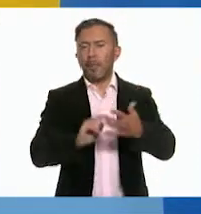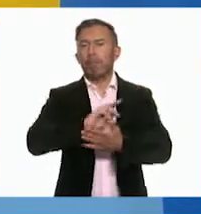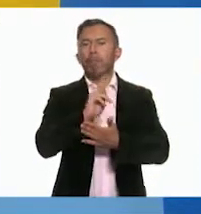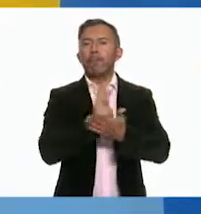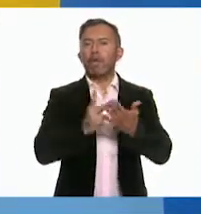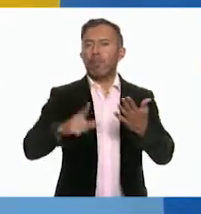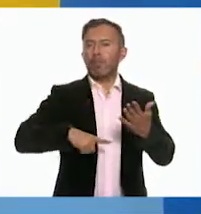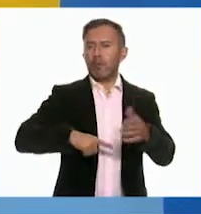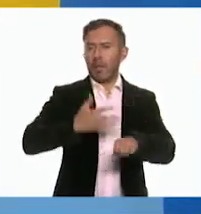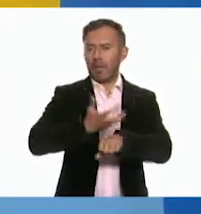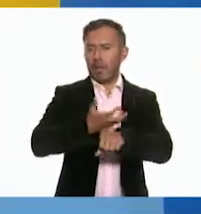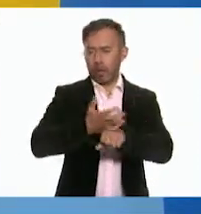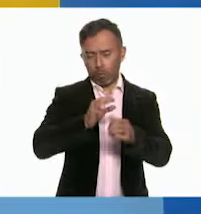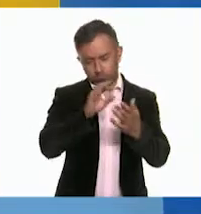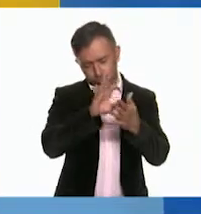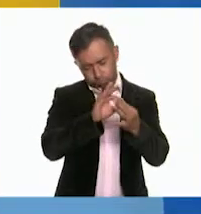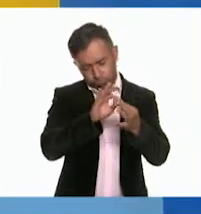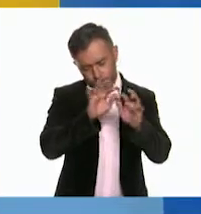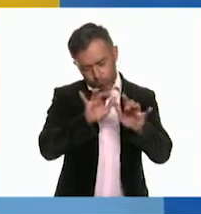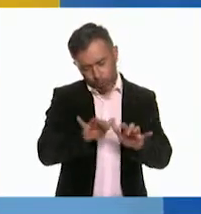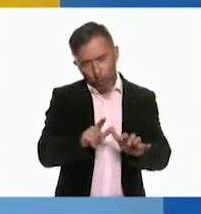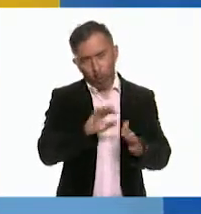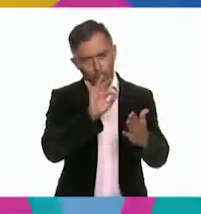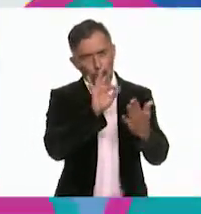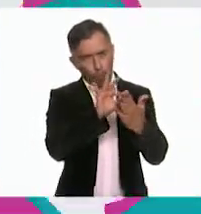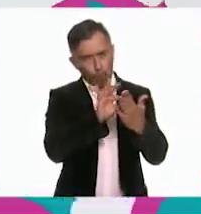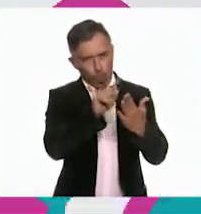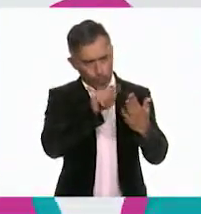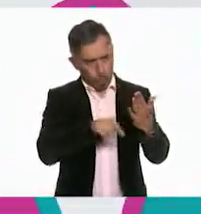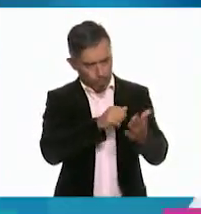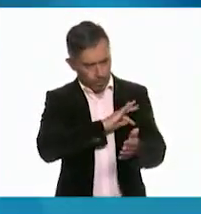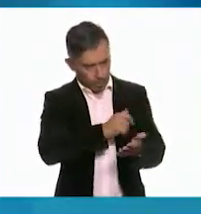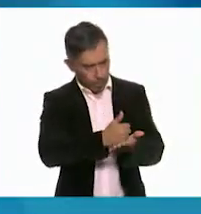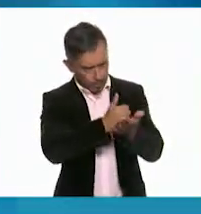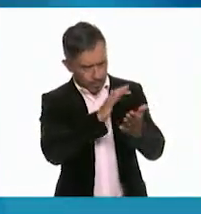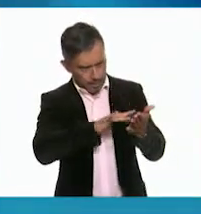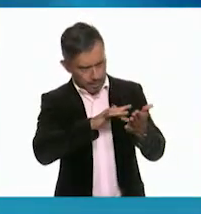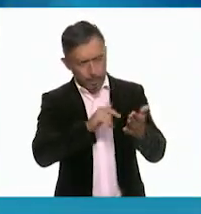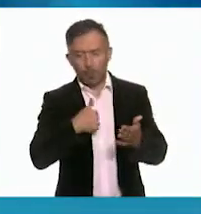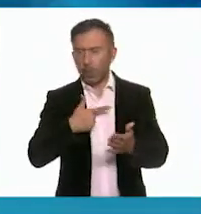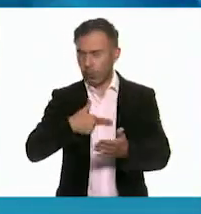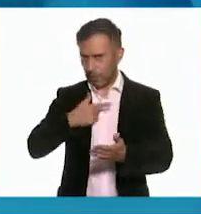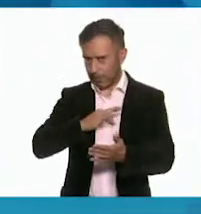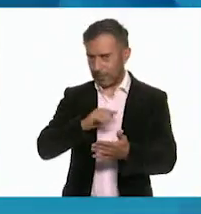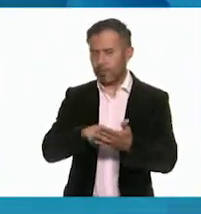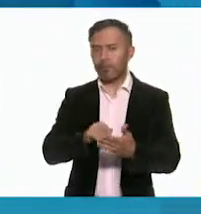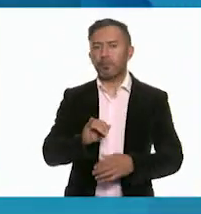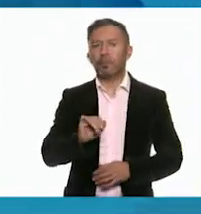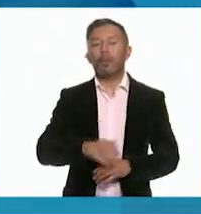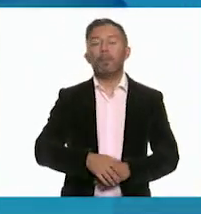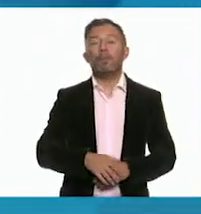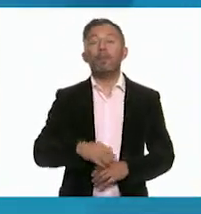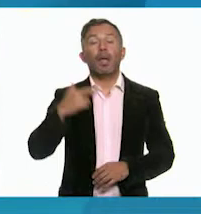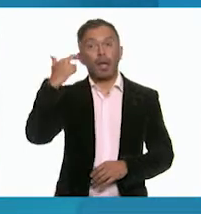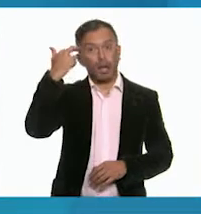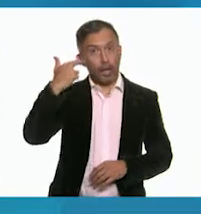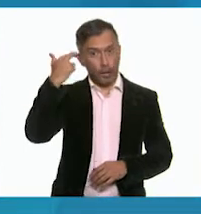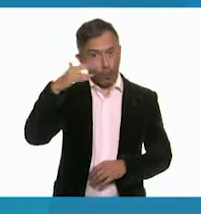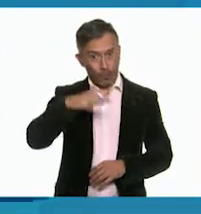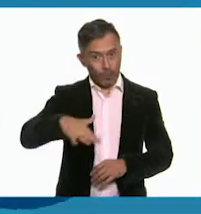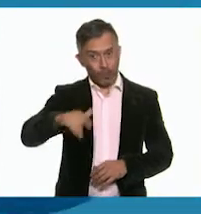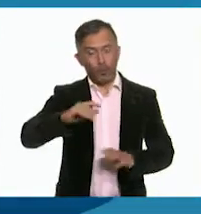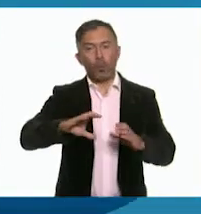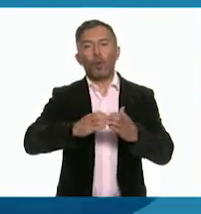destacan algunos puntos que me gustaría nos ayudaras a leer, por favor. Claro. Se gobernará el reino por un congreso de